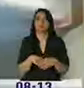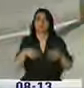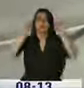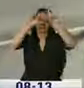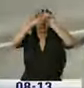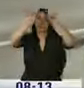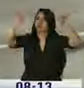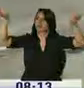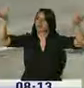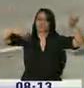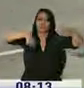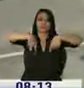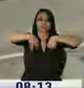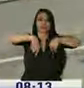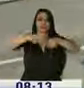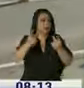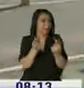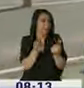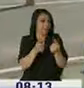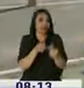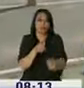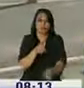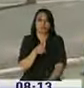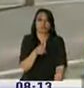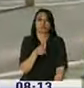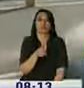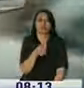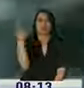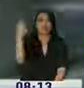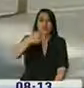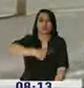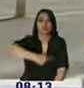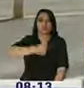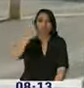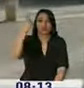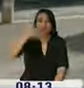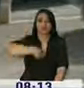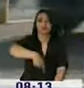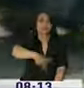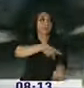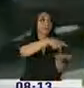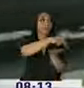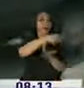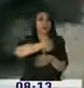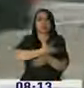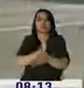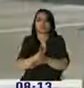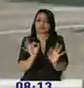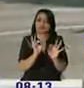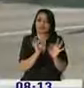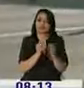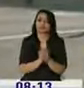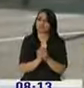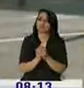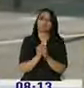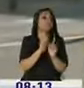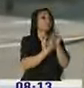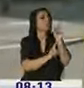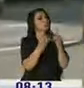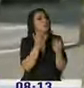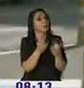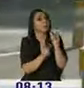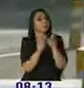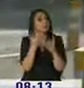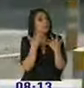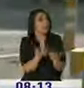circulación mucho más ágil, sin detención por la valla y hacer el pago manual. Ahora los usuarios que estén interesados, ¿dónde pueden